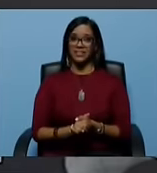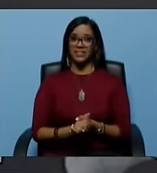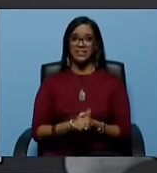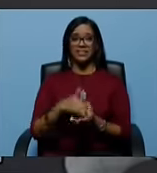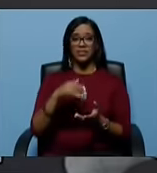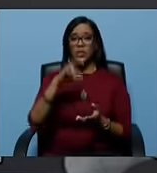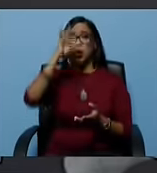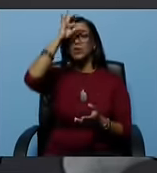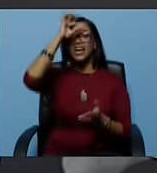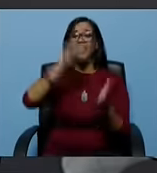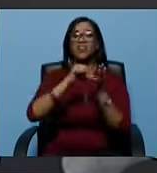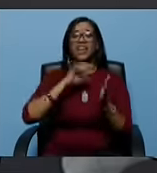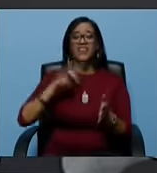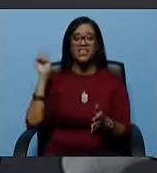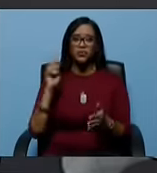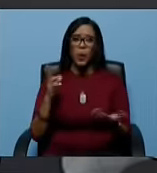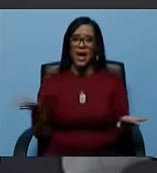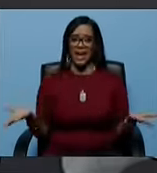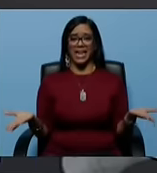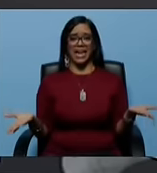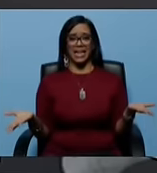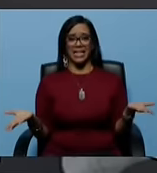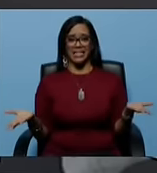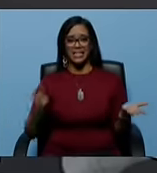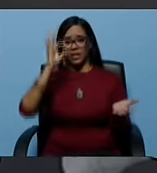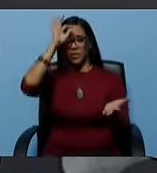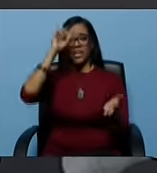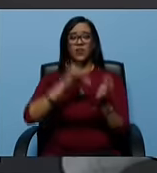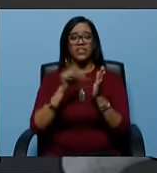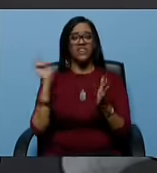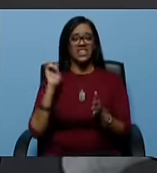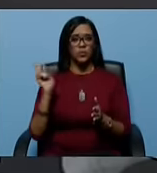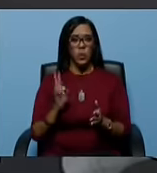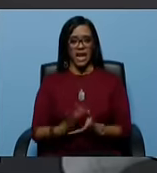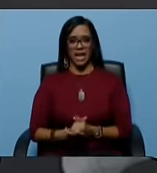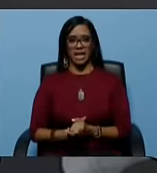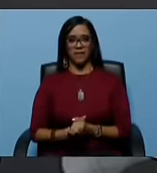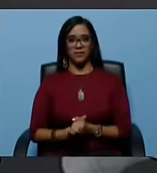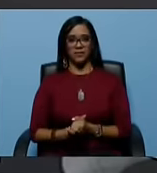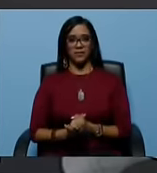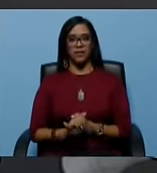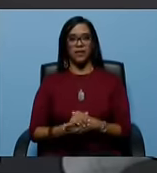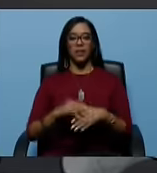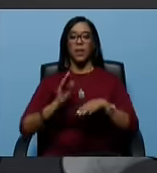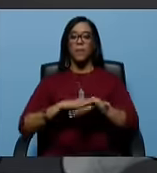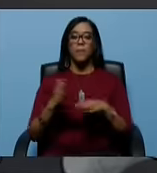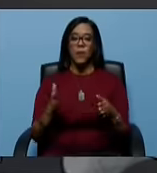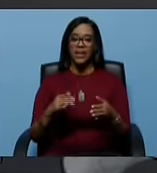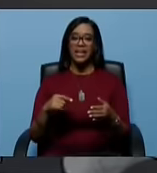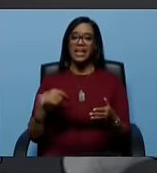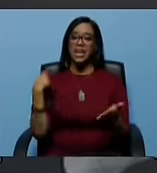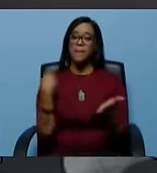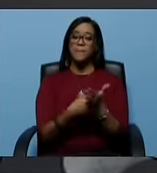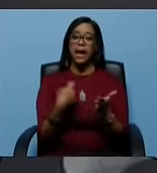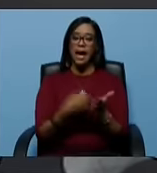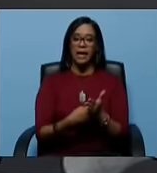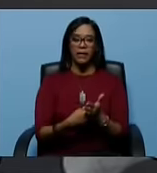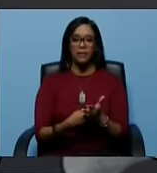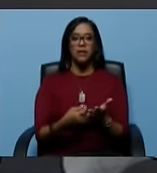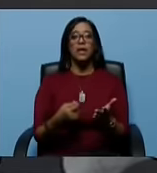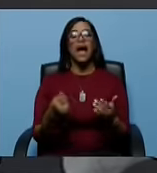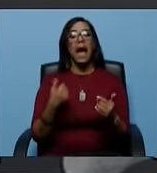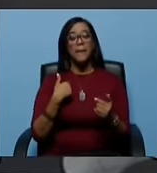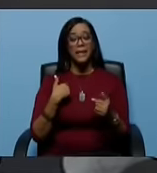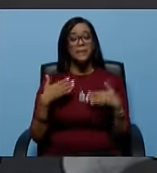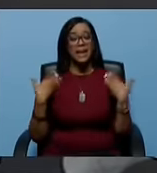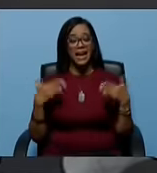Venezuela? No saben dónde queda Venezuela. Porque son tarifados y tarifadas. A mí me alegra cuando se...